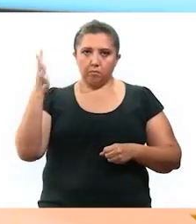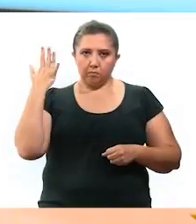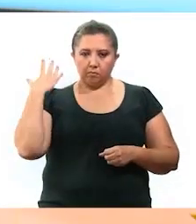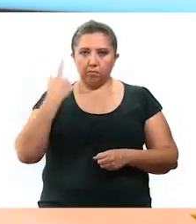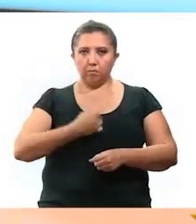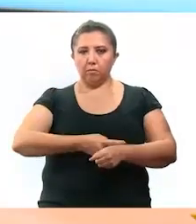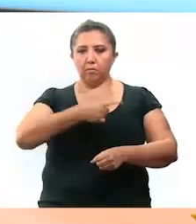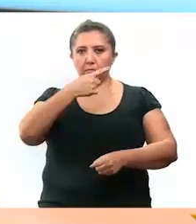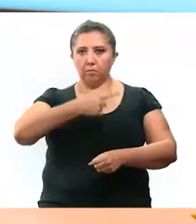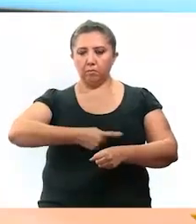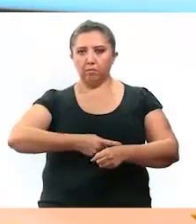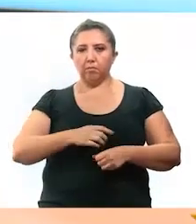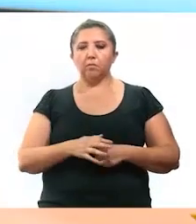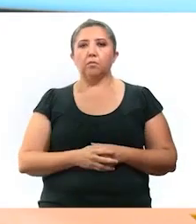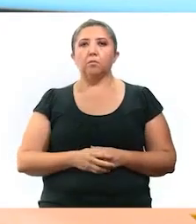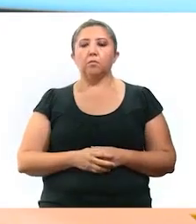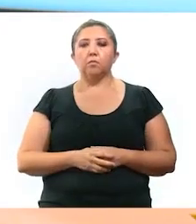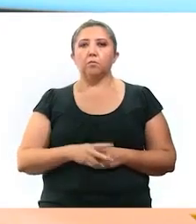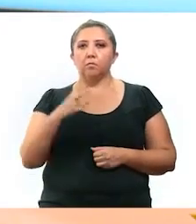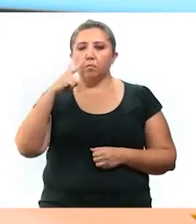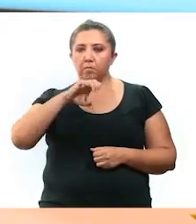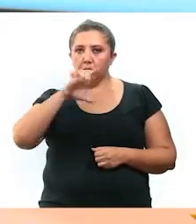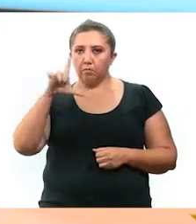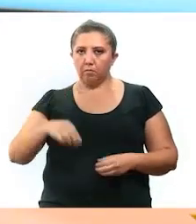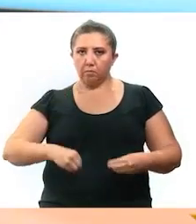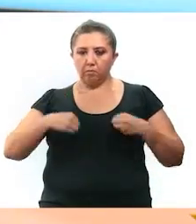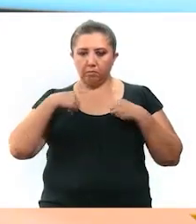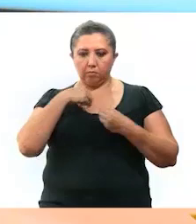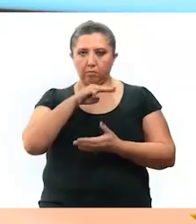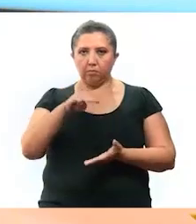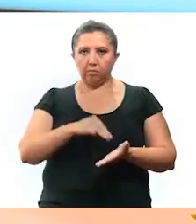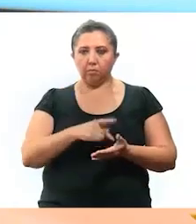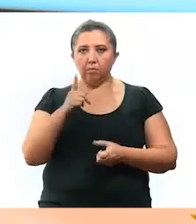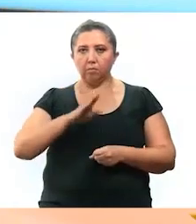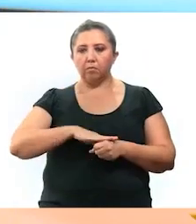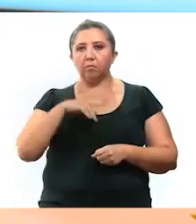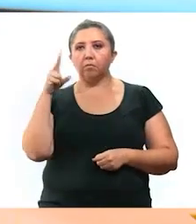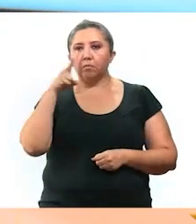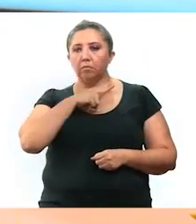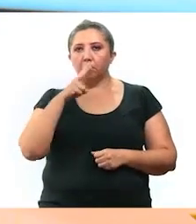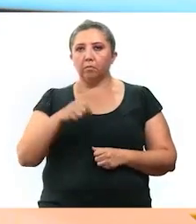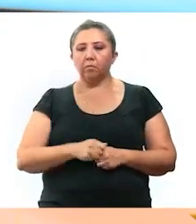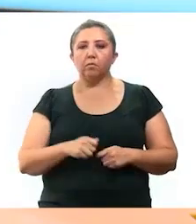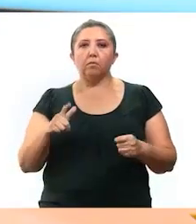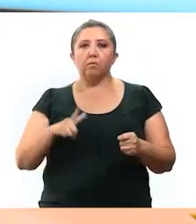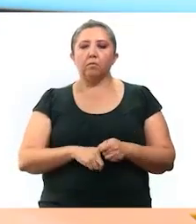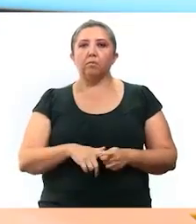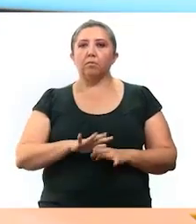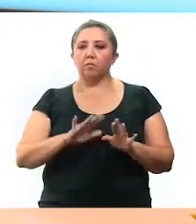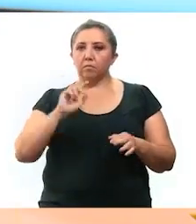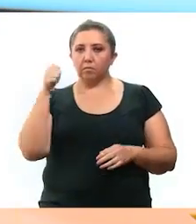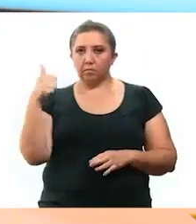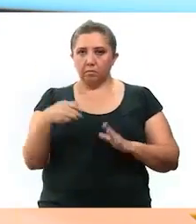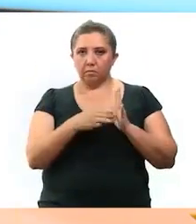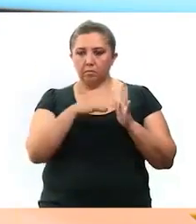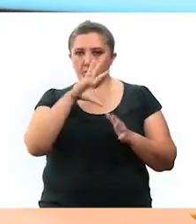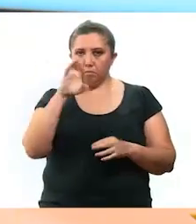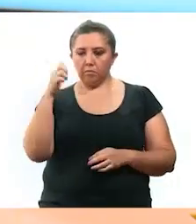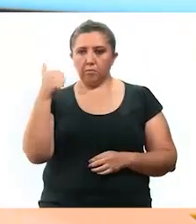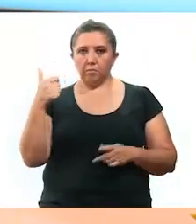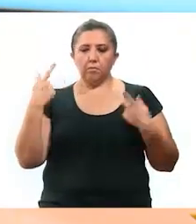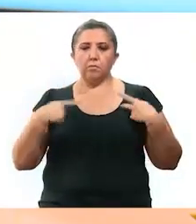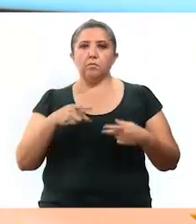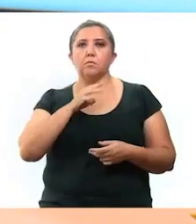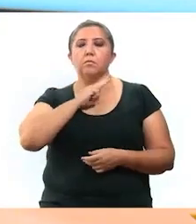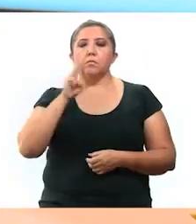fue hipertensión arterial sistémica. 2 de ellos residían en Mérida y 1 más en Valladolid. En total, ya son 6.506 las